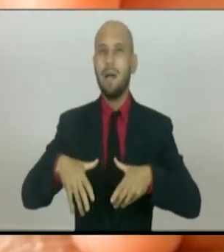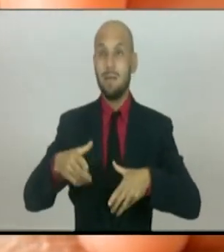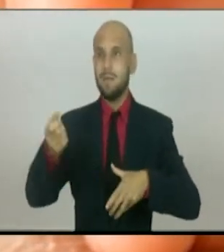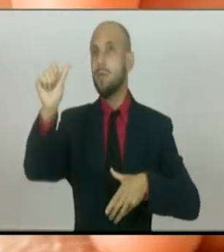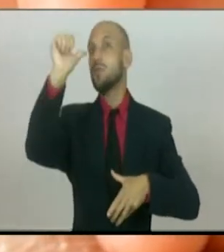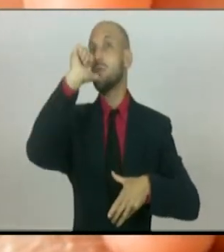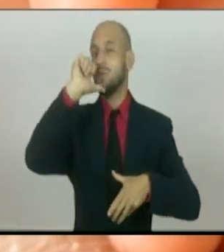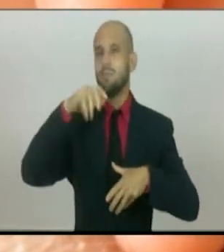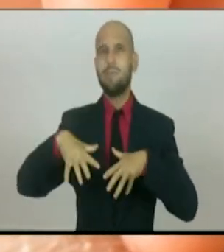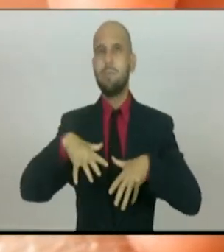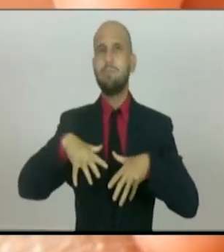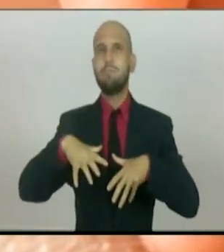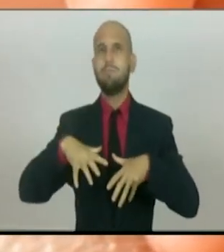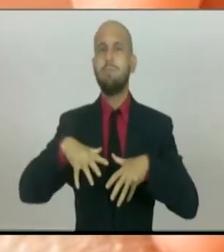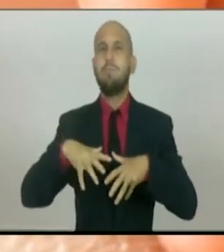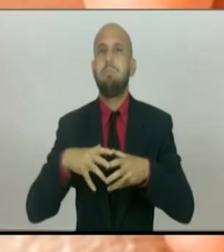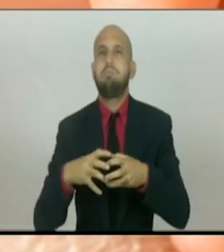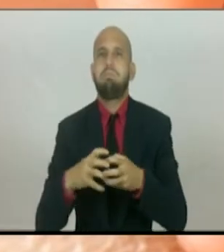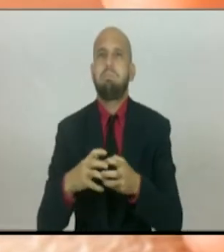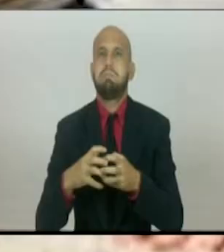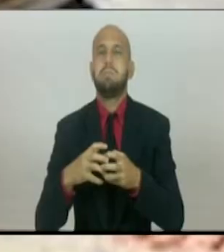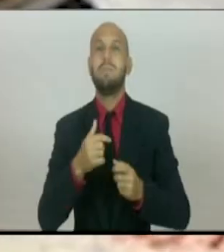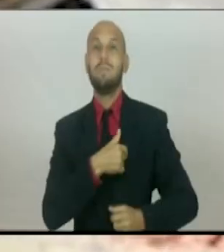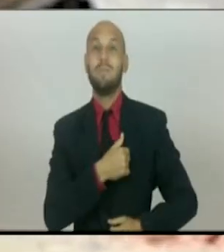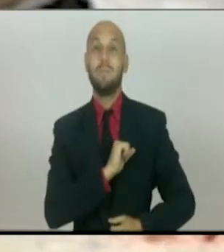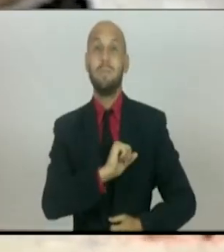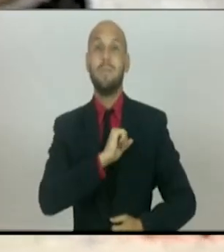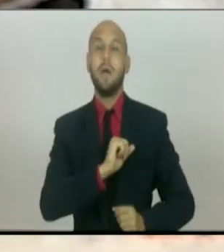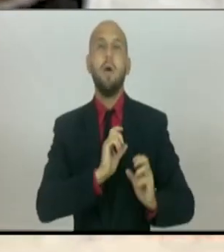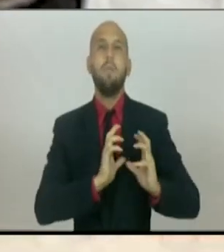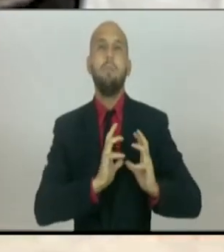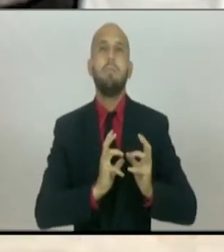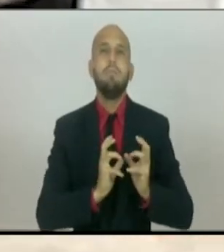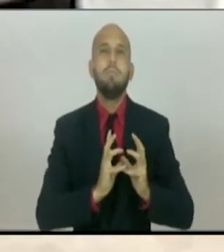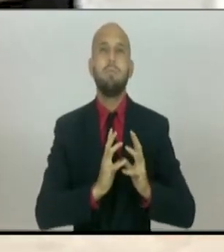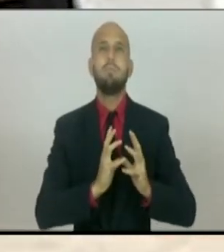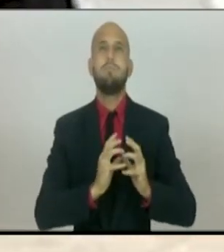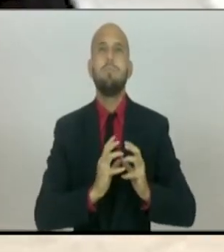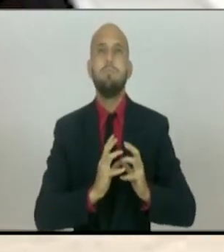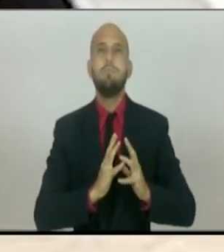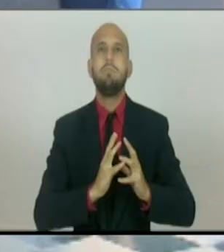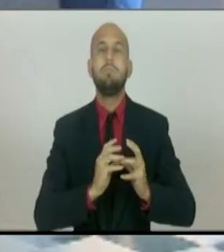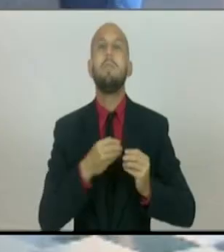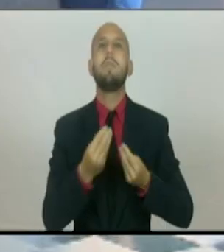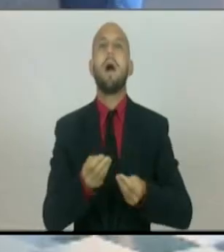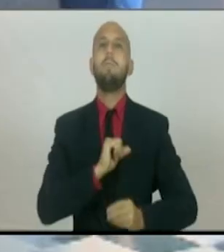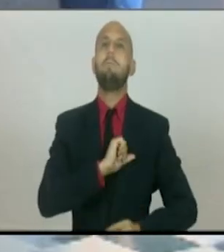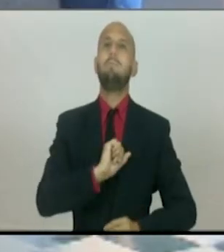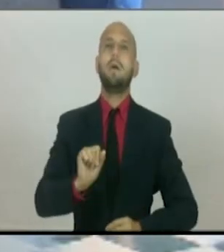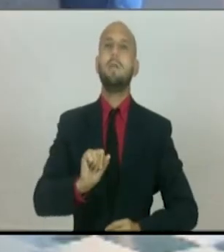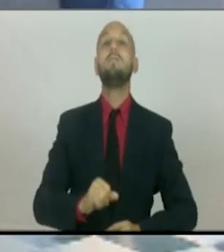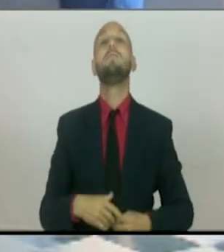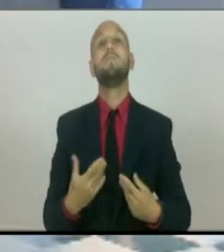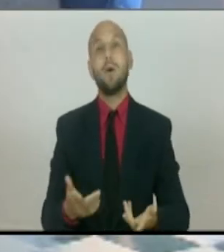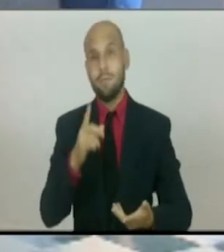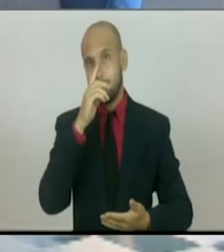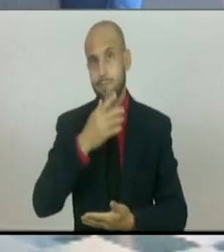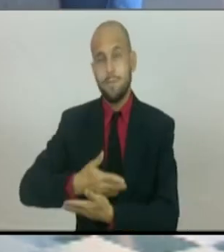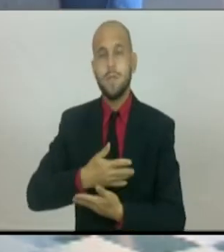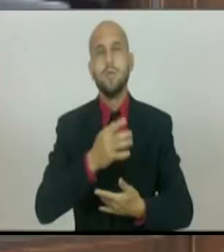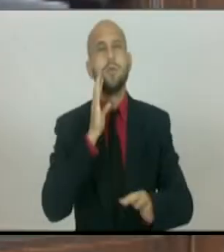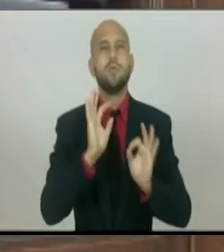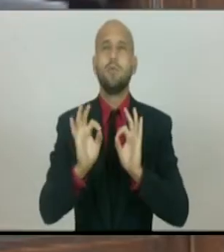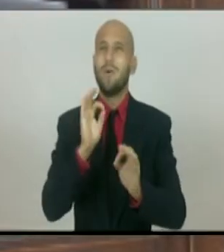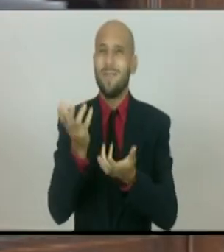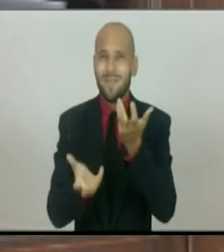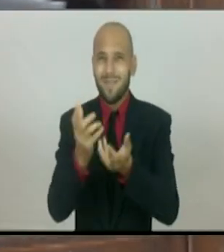pues provoca un bombeo más lento del corazón, lo que conlleva a una parada cardíaca. En Cuba, la Unidad Nacional Coordinadora